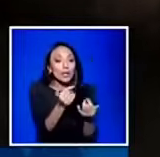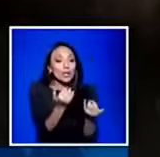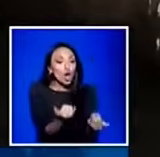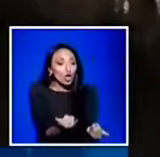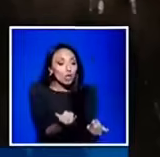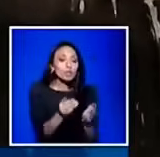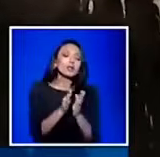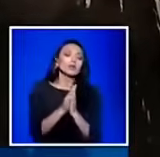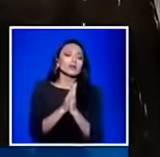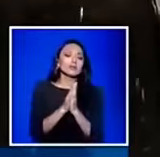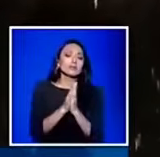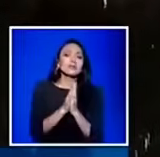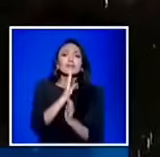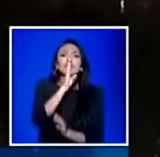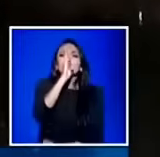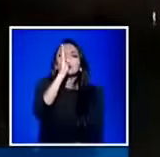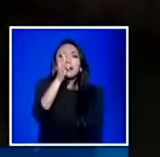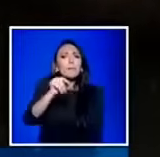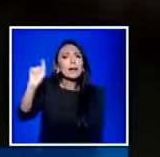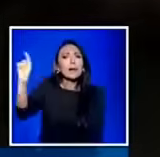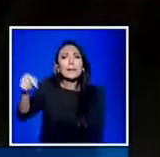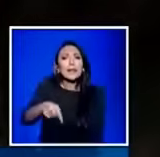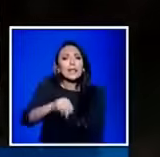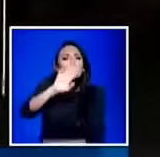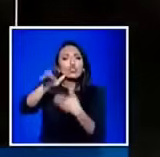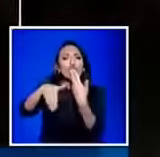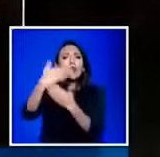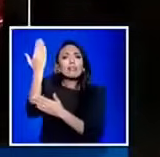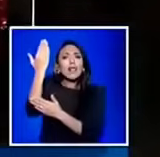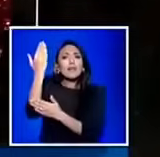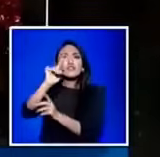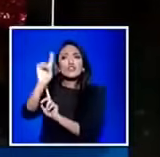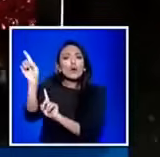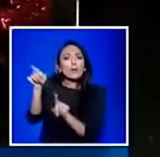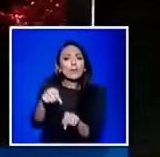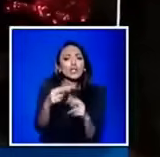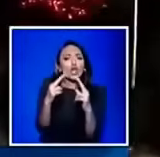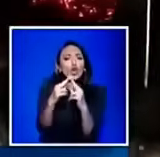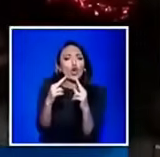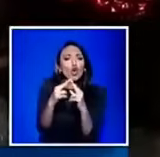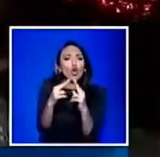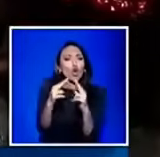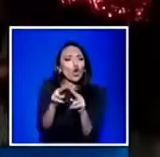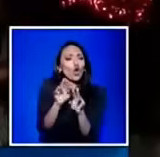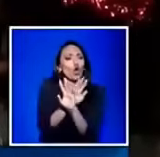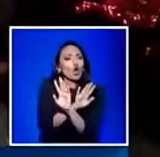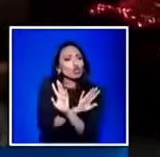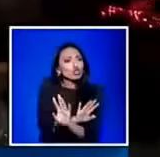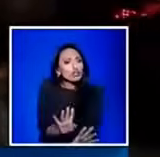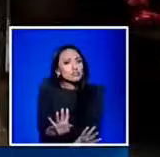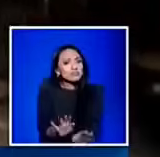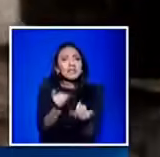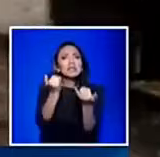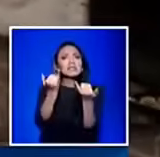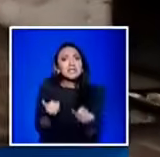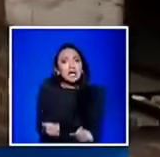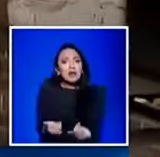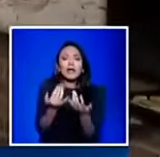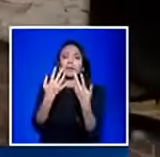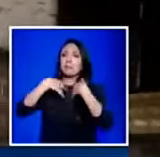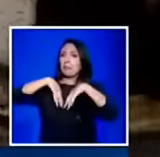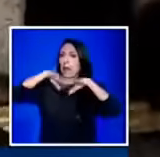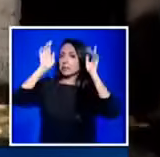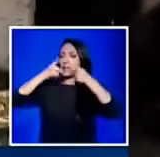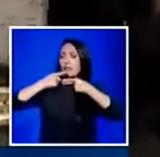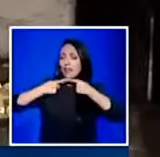venido casi todos los programas de la televisión. Y todos conocen bizcochos. Y ahora con las redes sociales